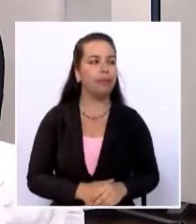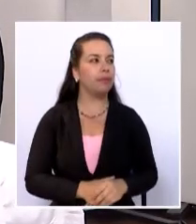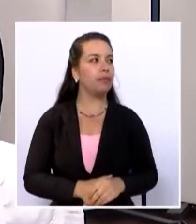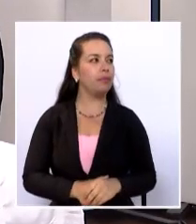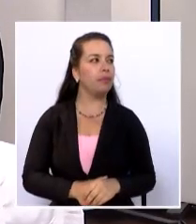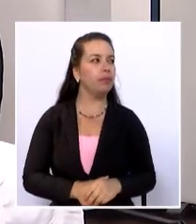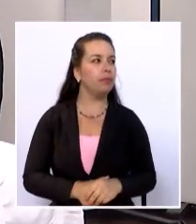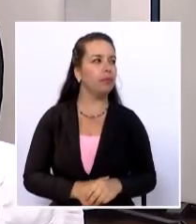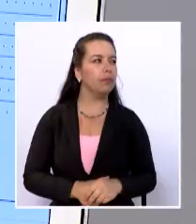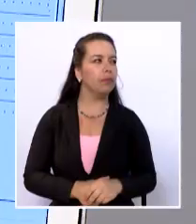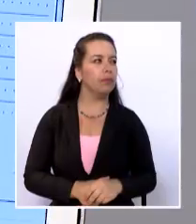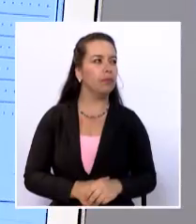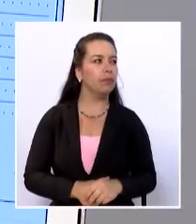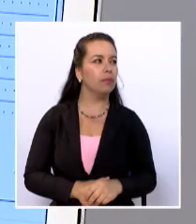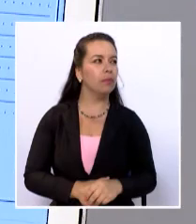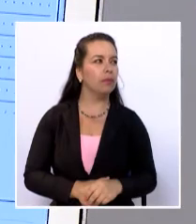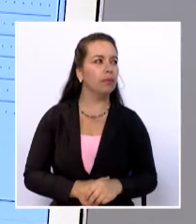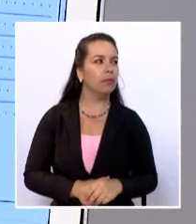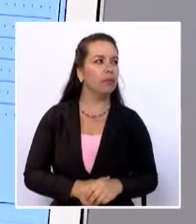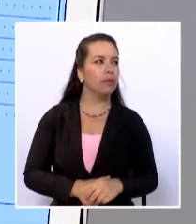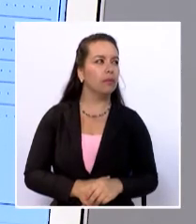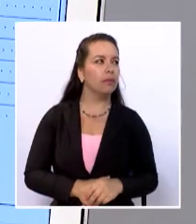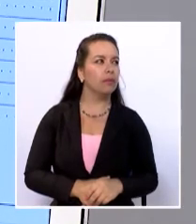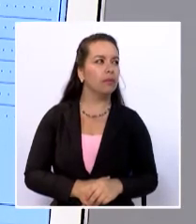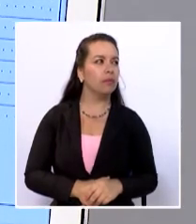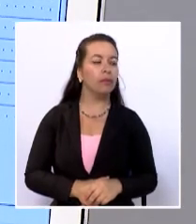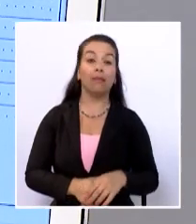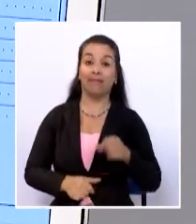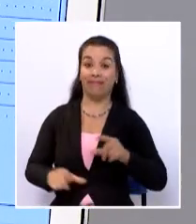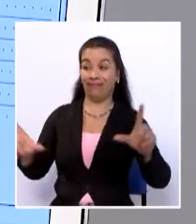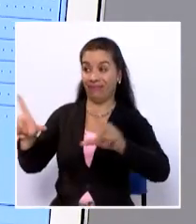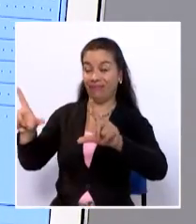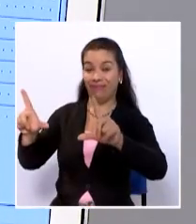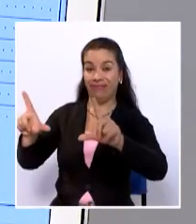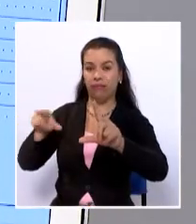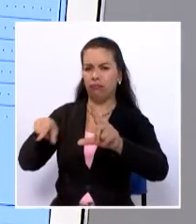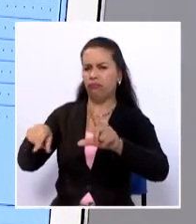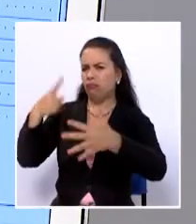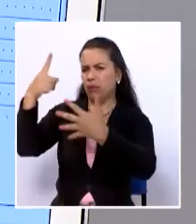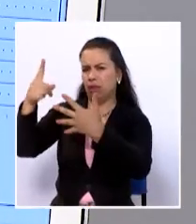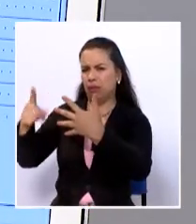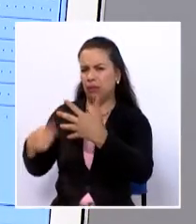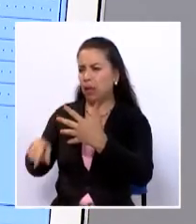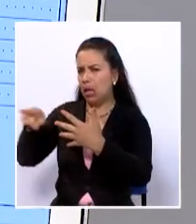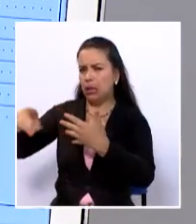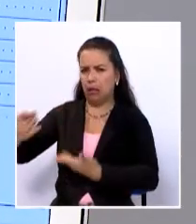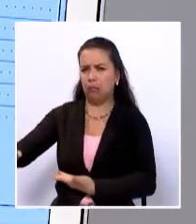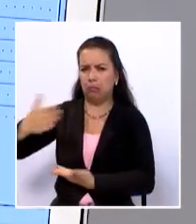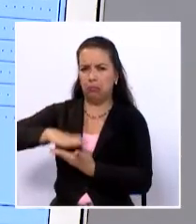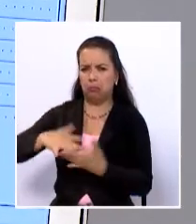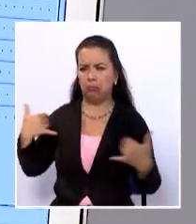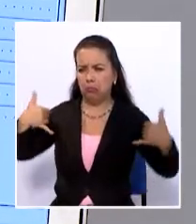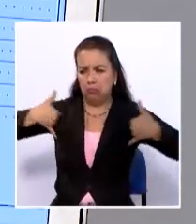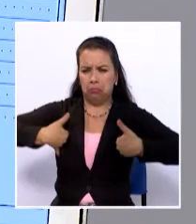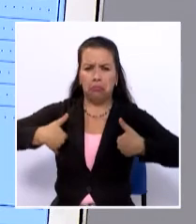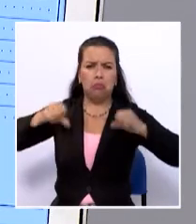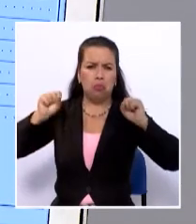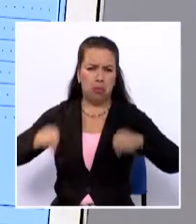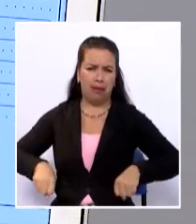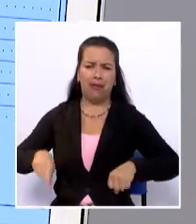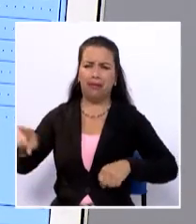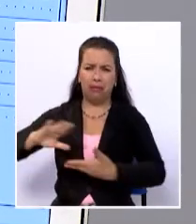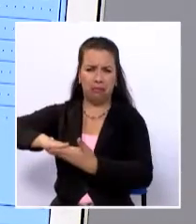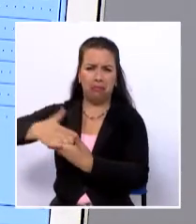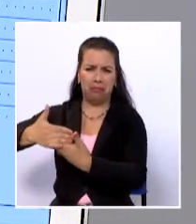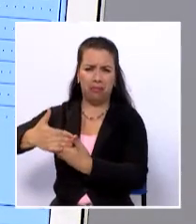esto es un ecógrafo cierto hay que correr de muchas características es un ecógrafo portátil pues que se ajusta mucho